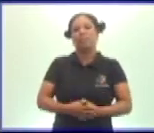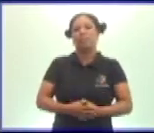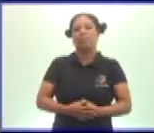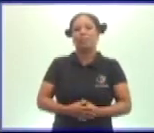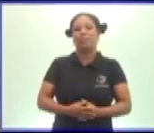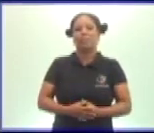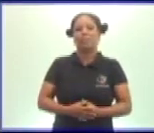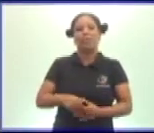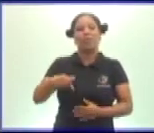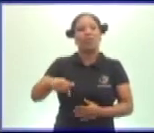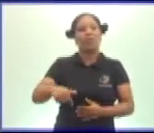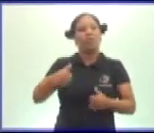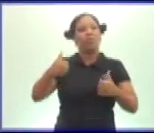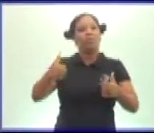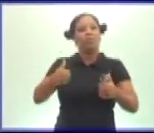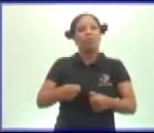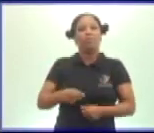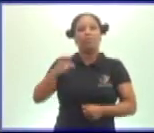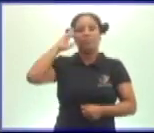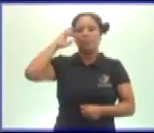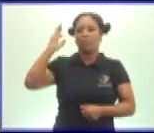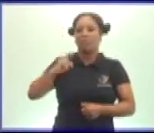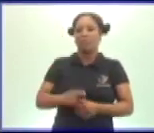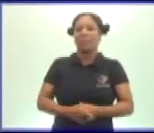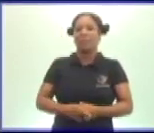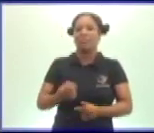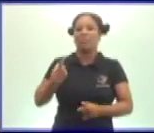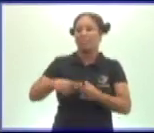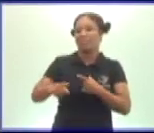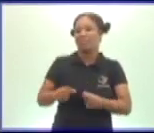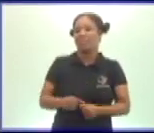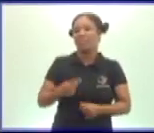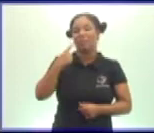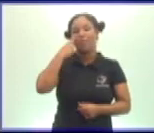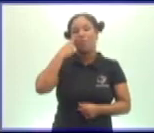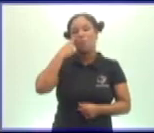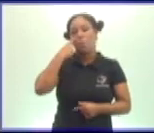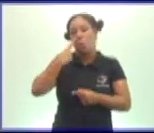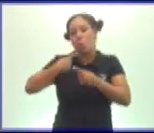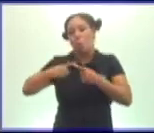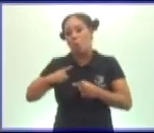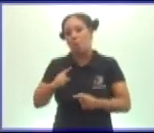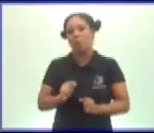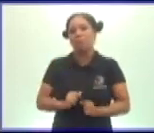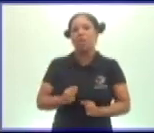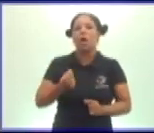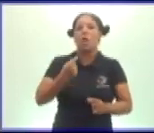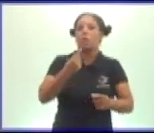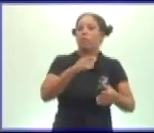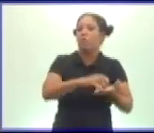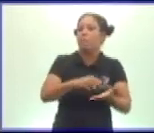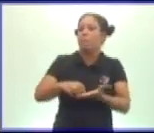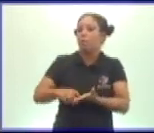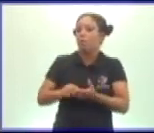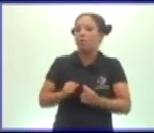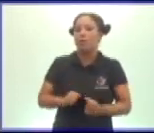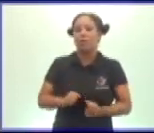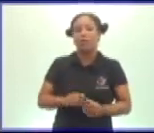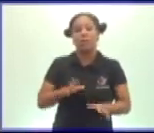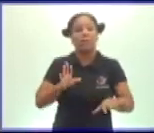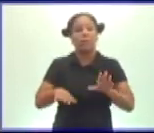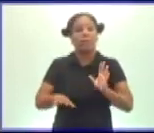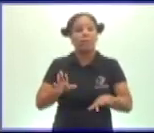Ahora bien, vamos primero a recordar cosas que ya nosotros conocemos de otro momento. Según el estado físico de